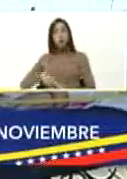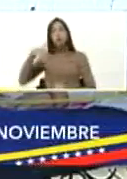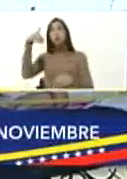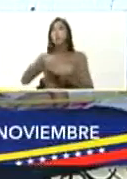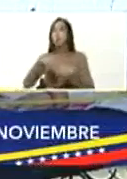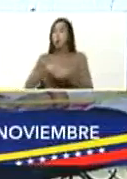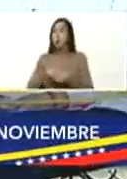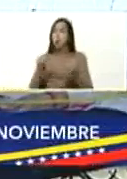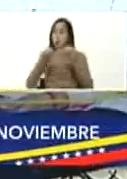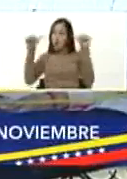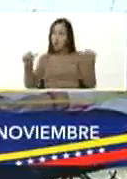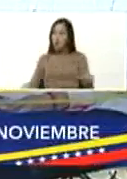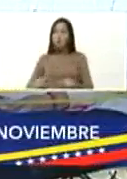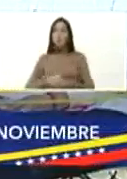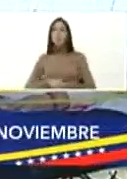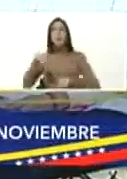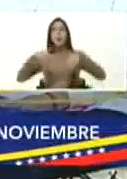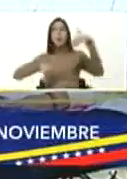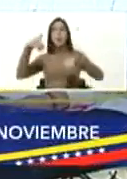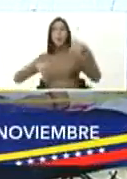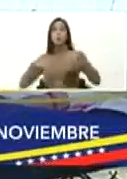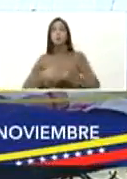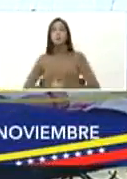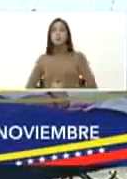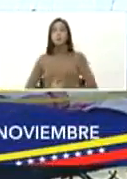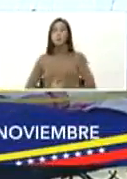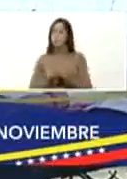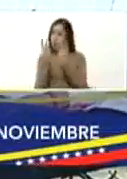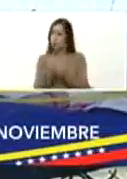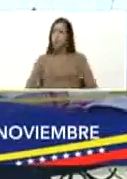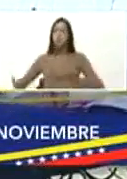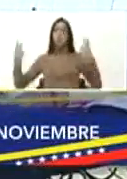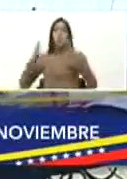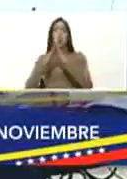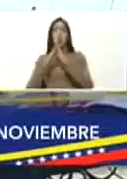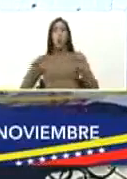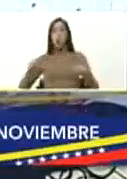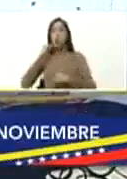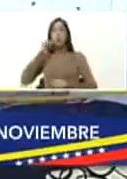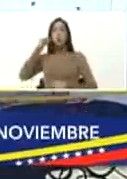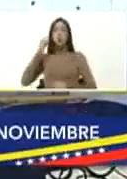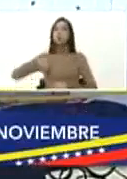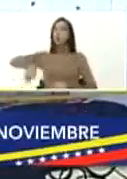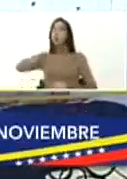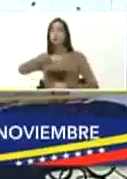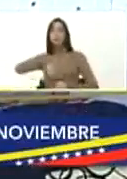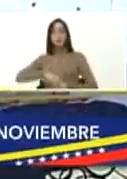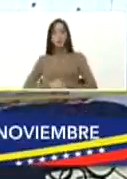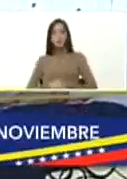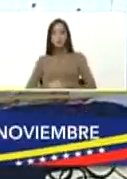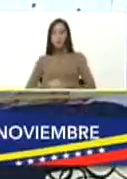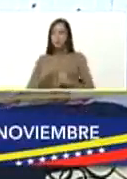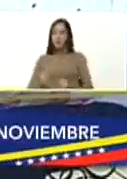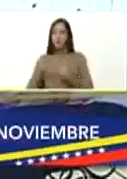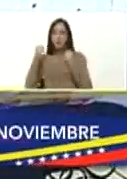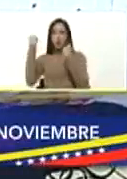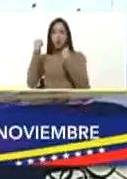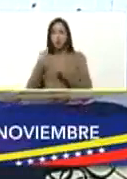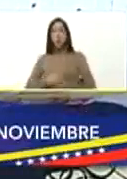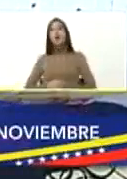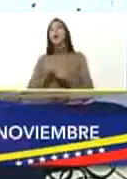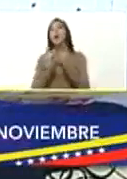sistema electoral venezolano. Vamos a salir victoriosos, todos y todas, porque va a triunfar la